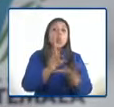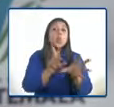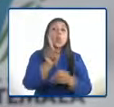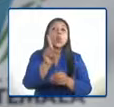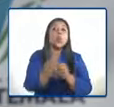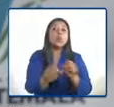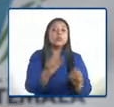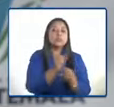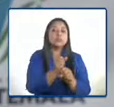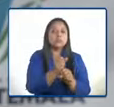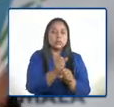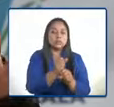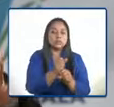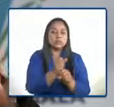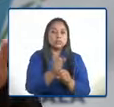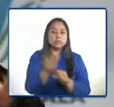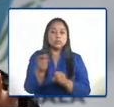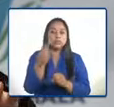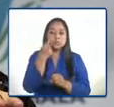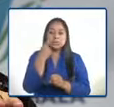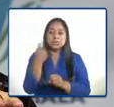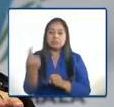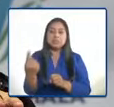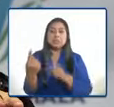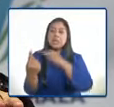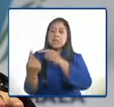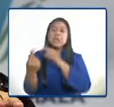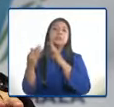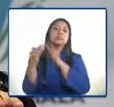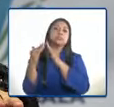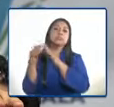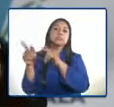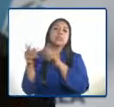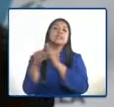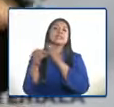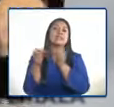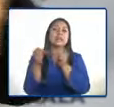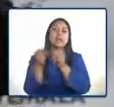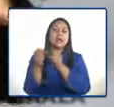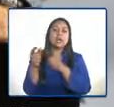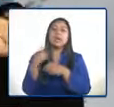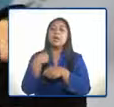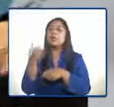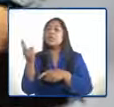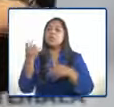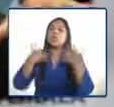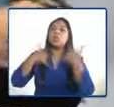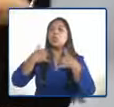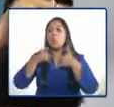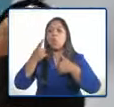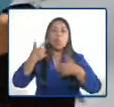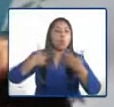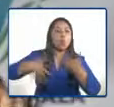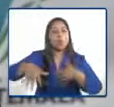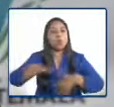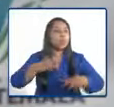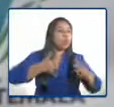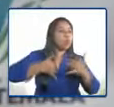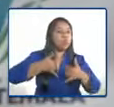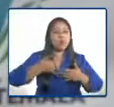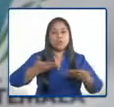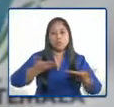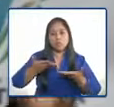años. Él estaba en un hogar de protección en Quetzaltenango. Salimos a jugar al campo, a jugar